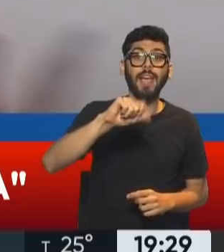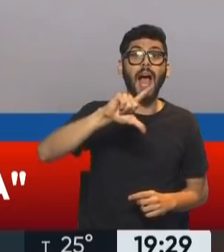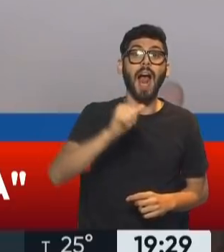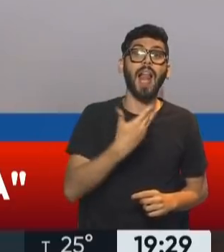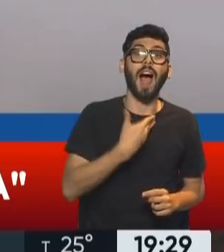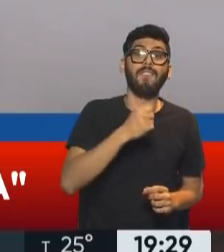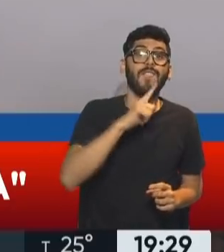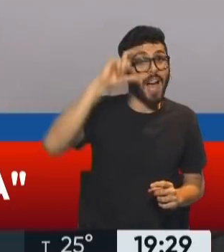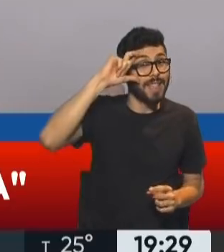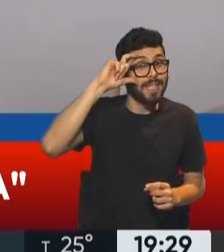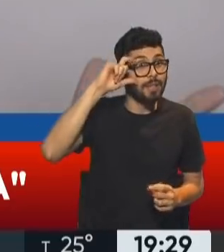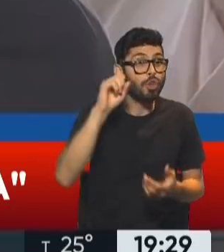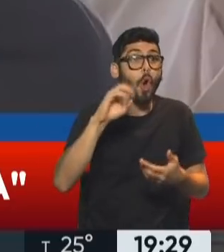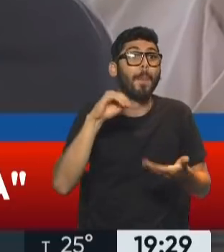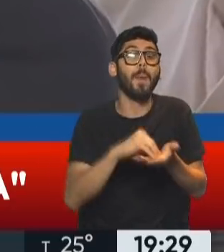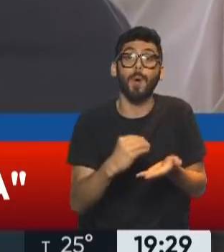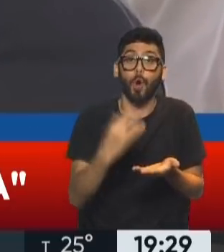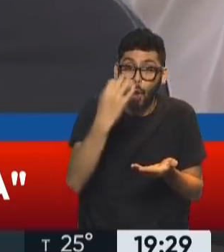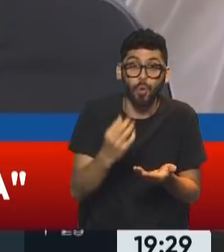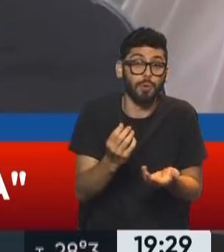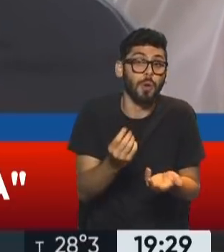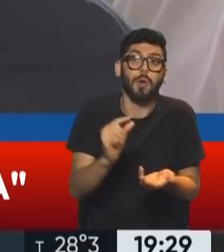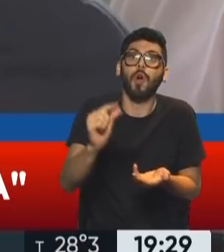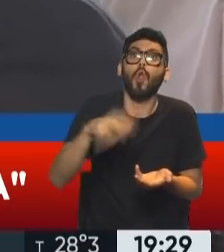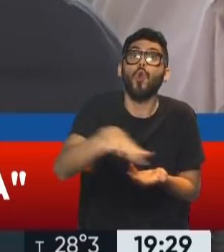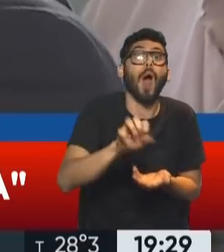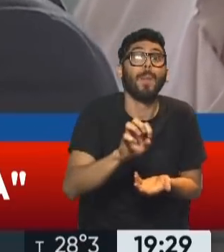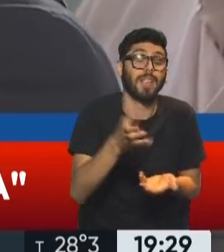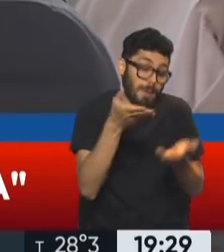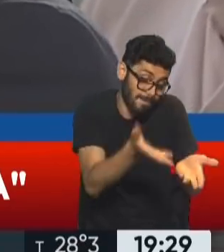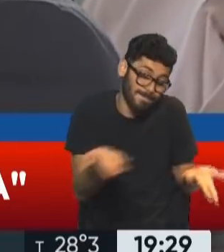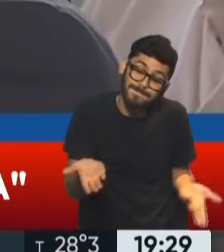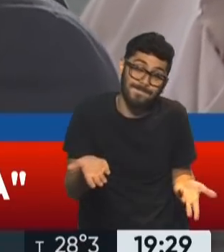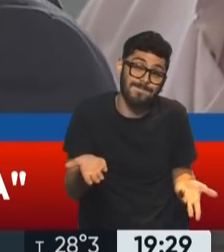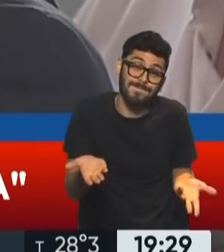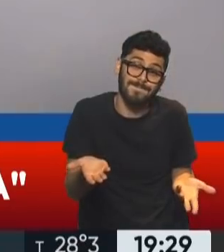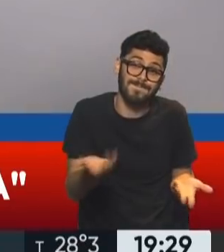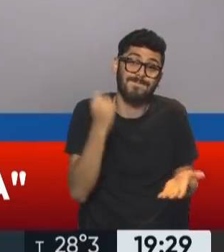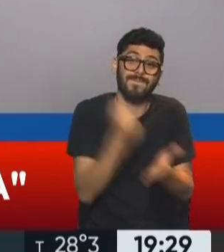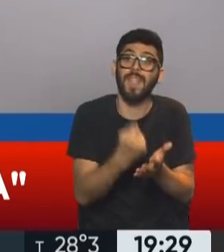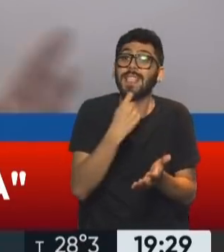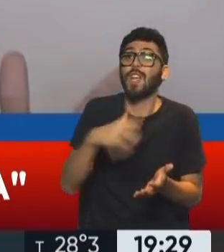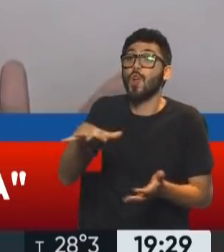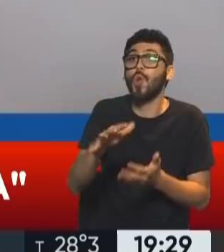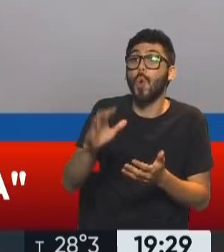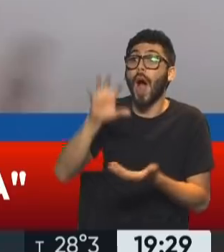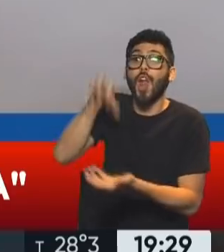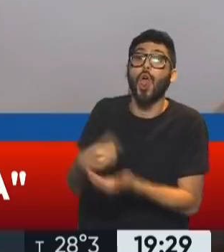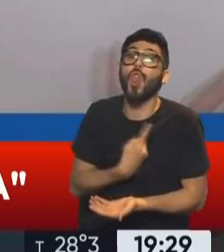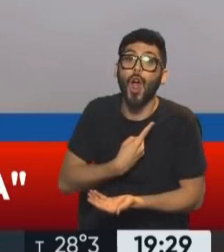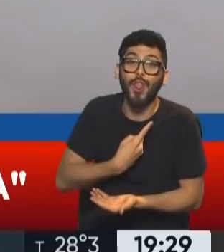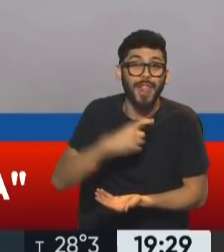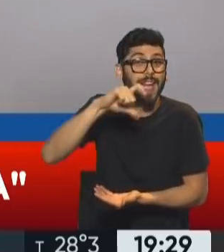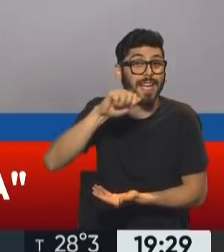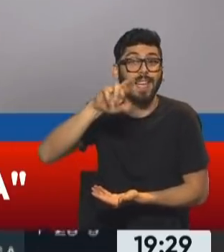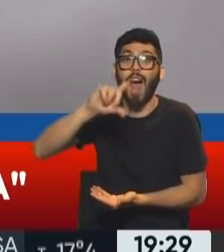para hacer la reunión. Y entonces nos llamamos Grupo Calafate. Si nos hubieran prestado Villa Carlos Paz, tal vez hubiéramos sido el Grupo